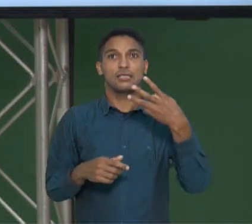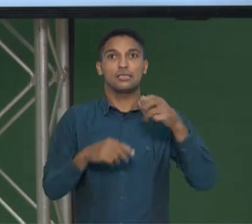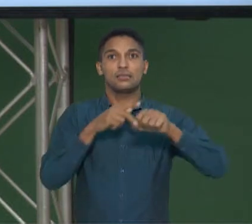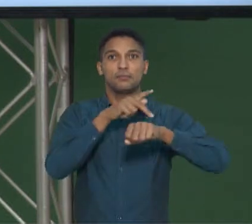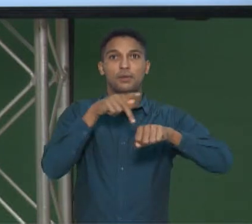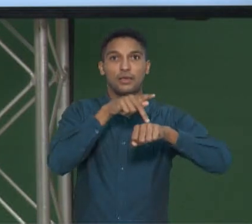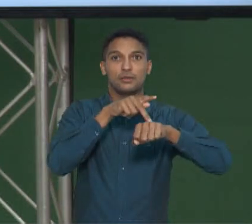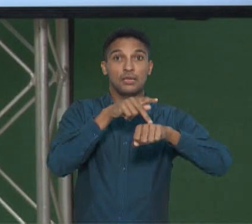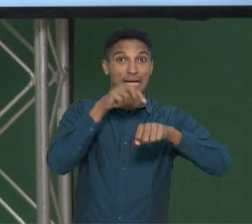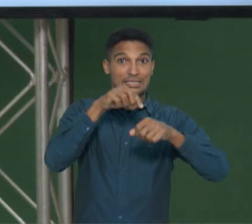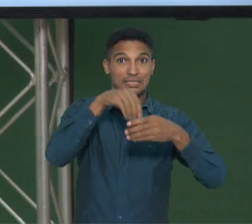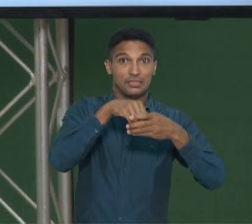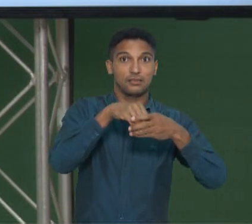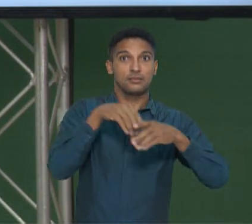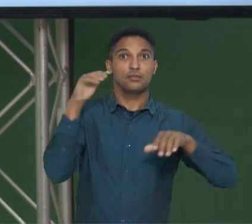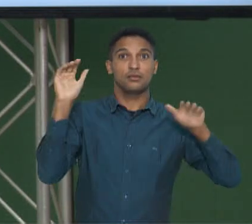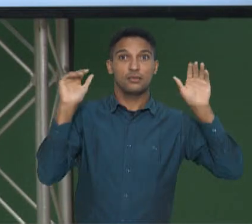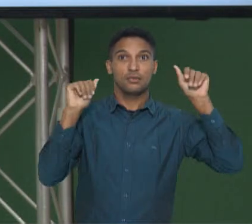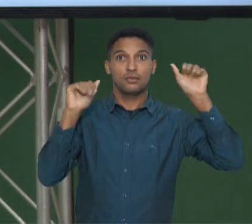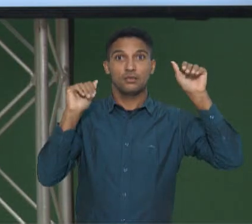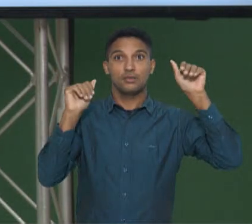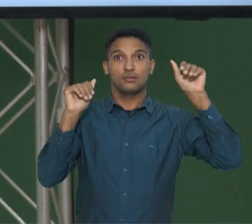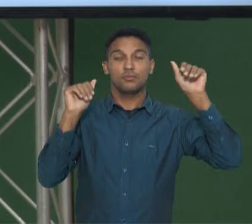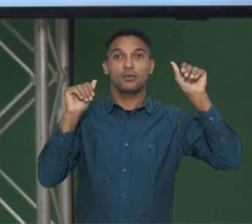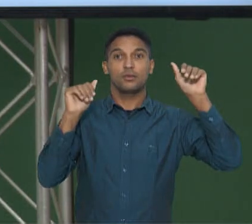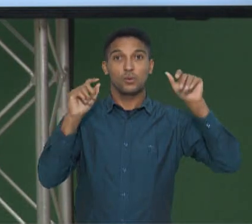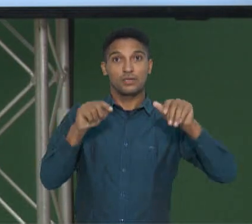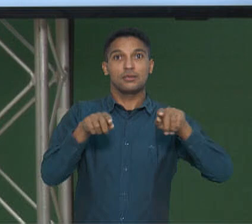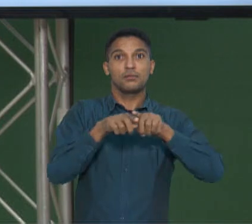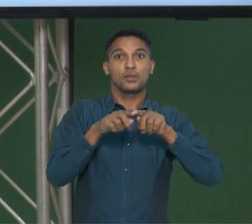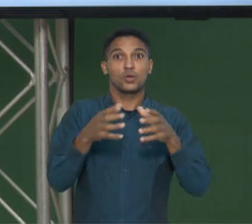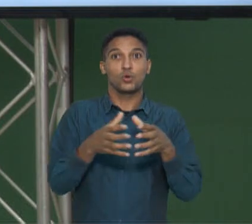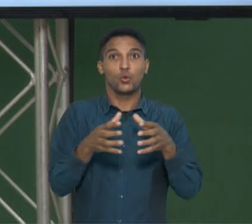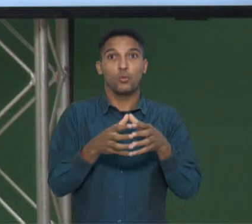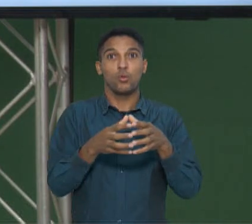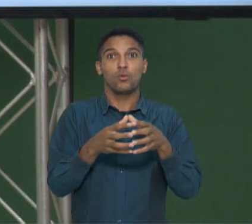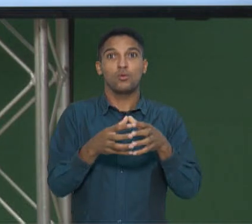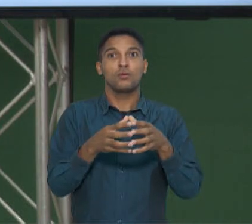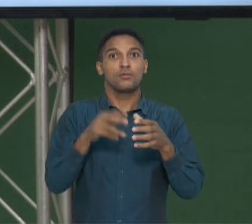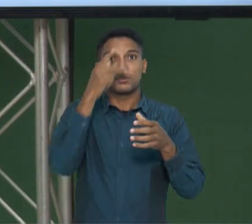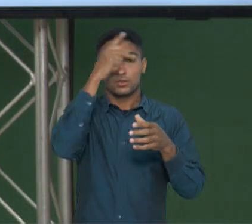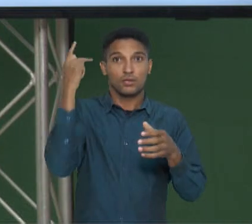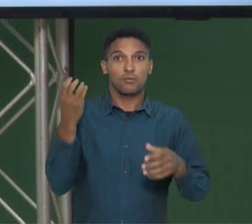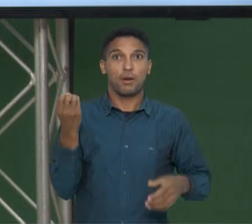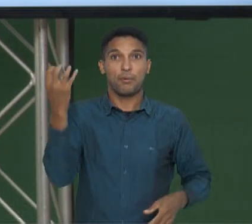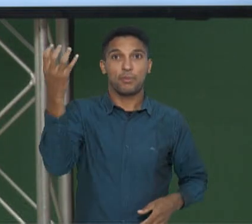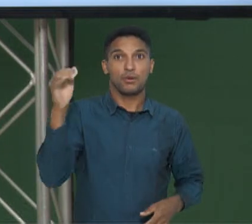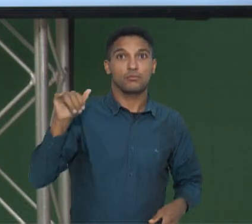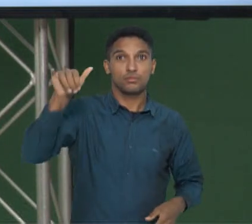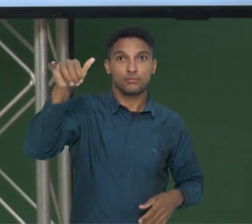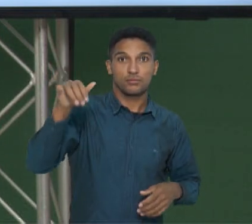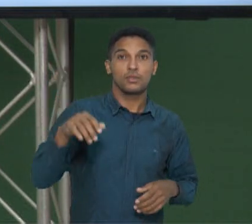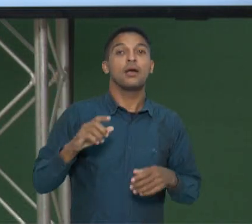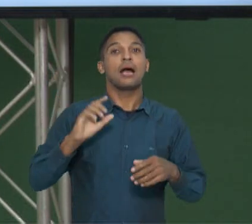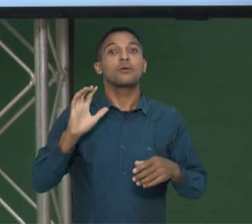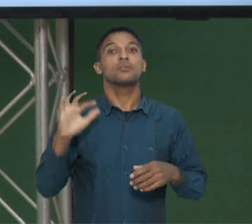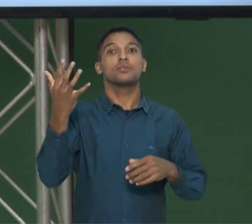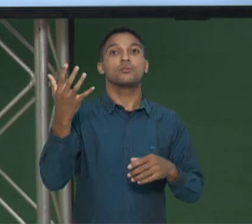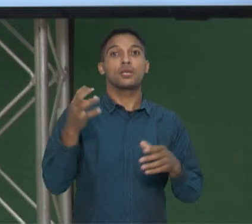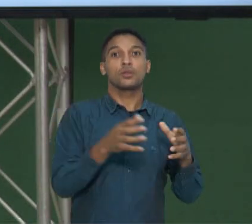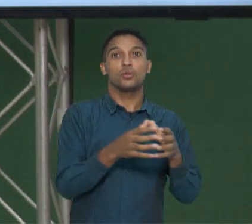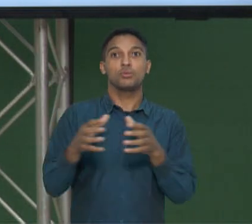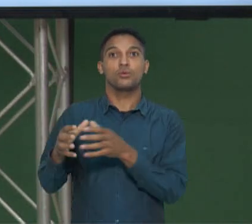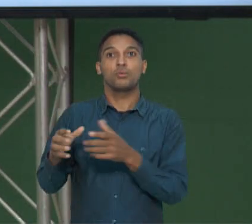eles Espanha, entre, né, os viajantes, tá? Problemas que ocorreram, né? Então